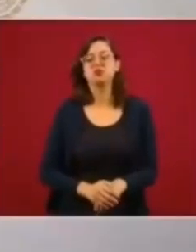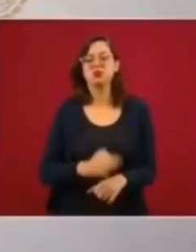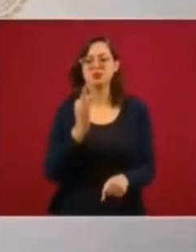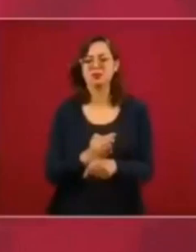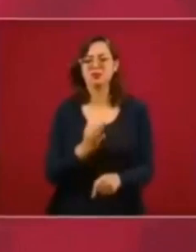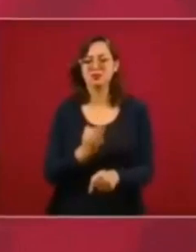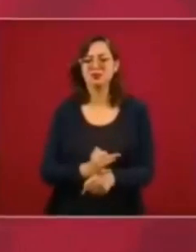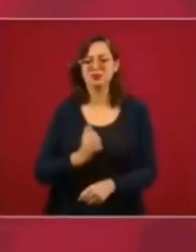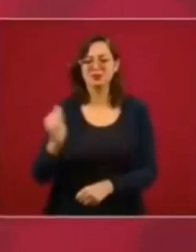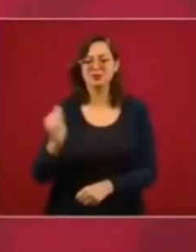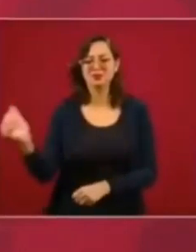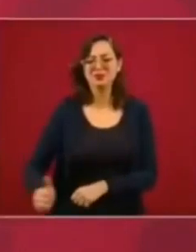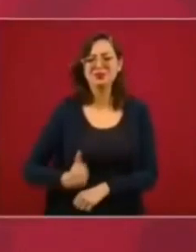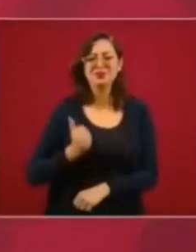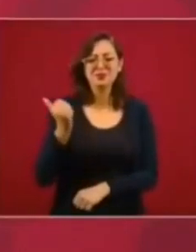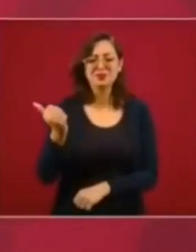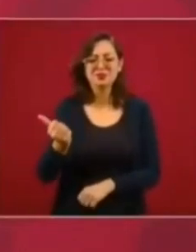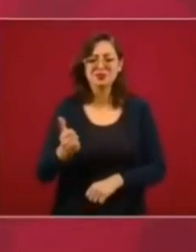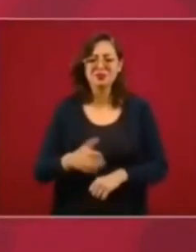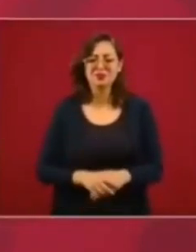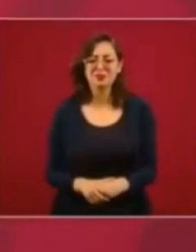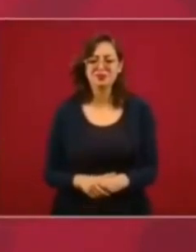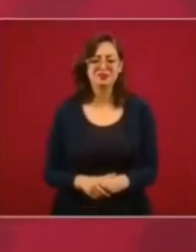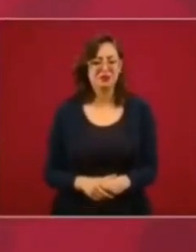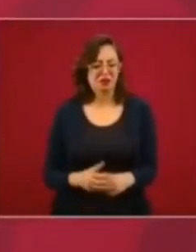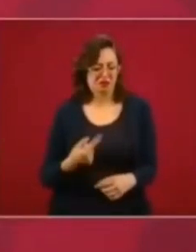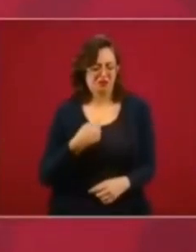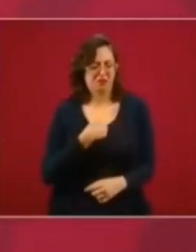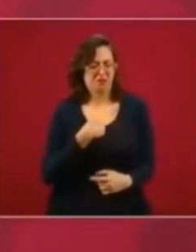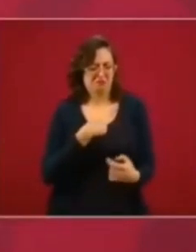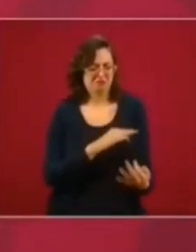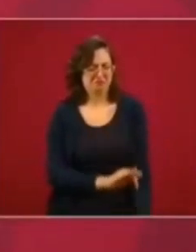decirles que es conmigo